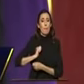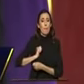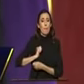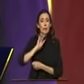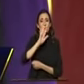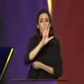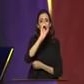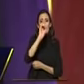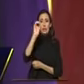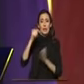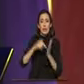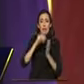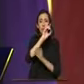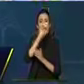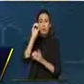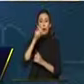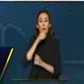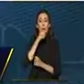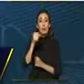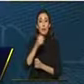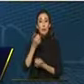500.000 de viejecitos.